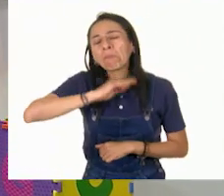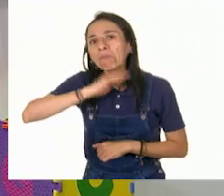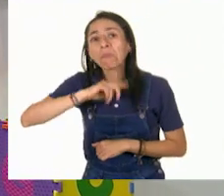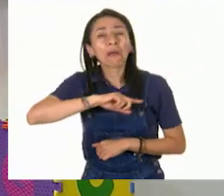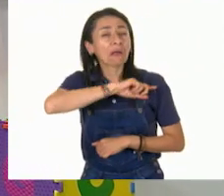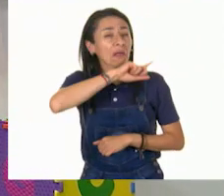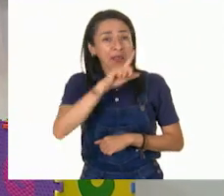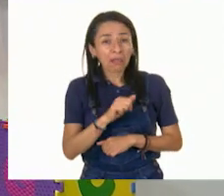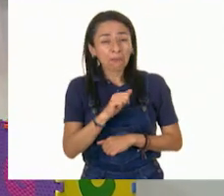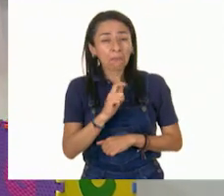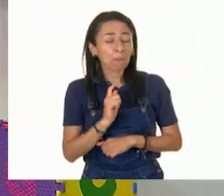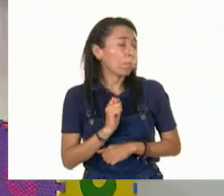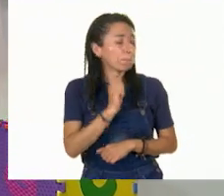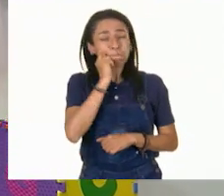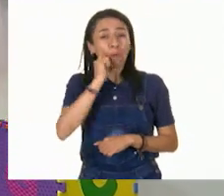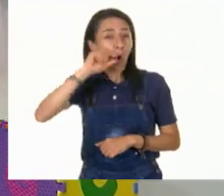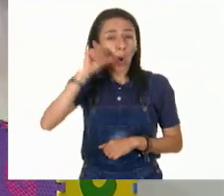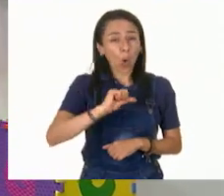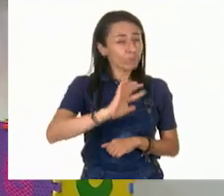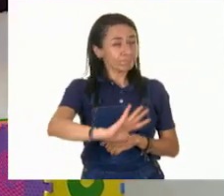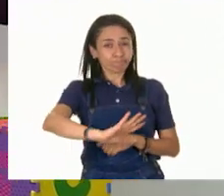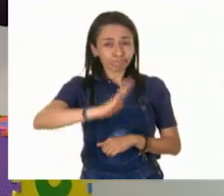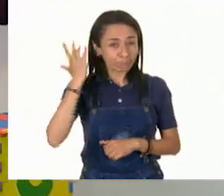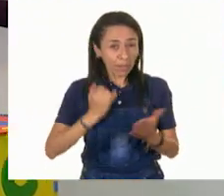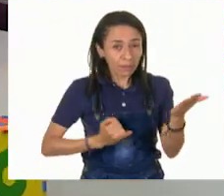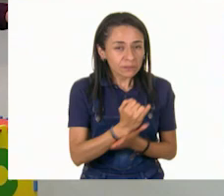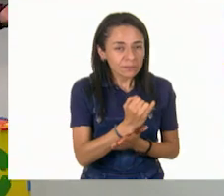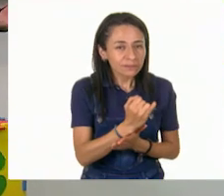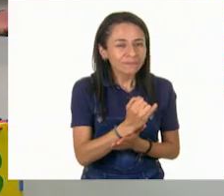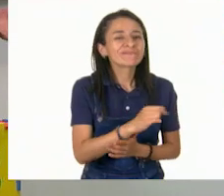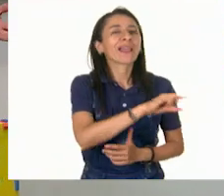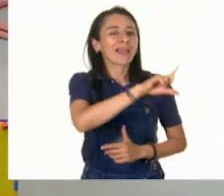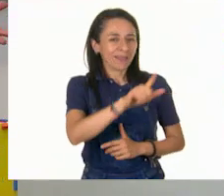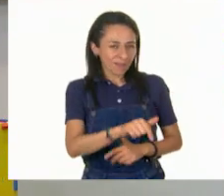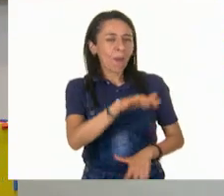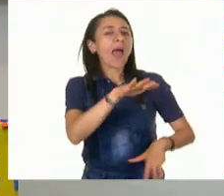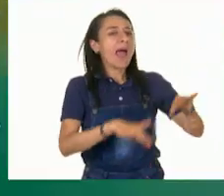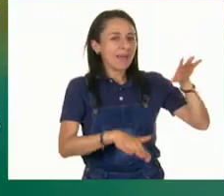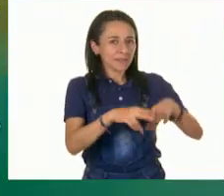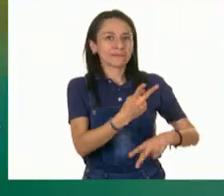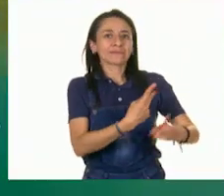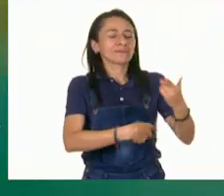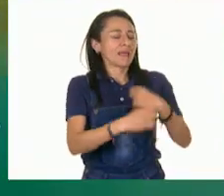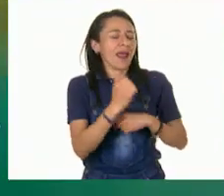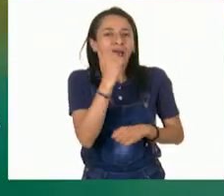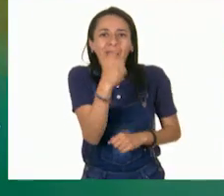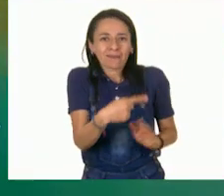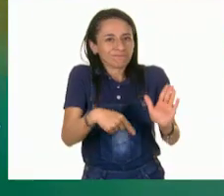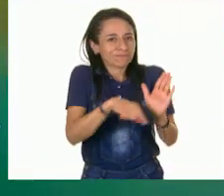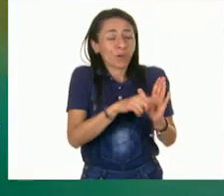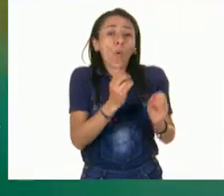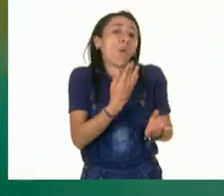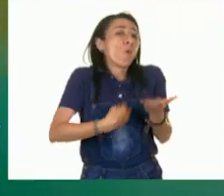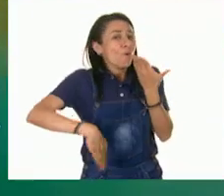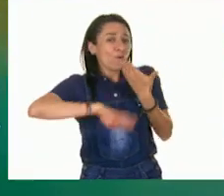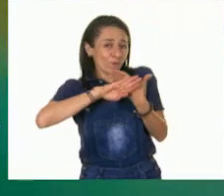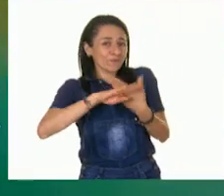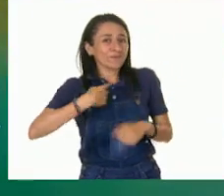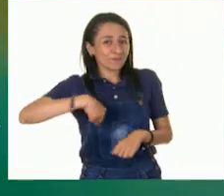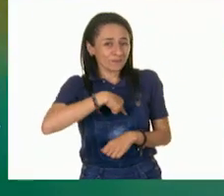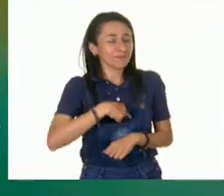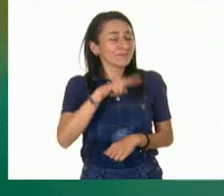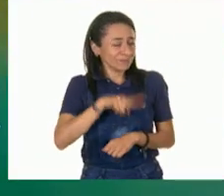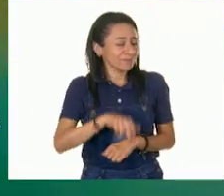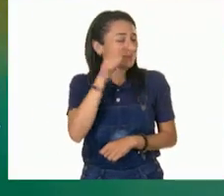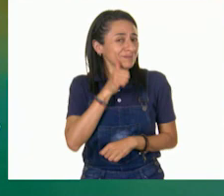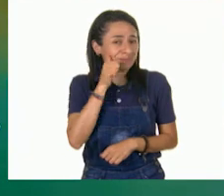emoción no es siempre positiva, al menos no para nosotros. Siempre hay que preguntarnos, ¿en qué me está ayudando esta